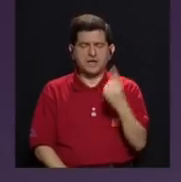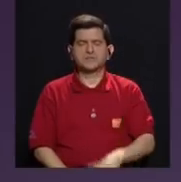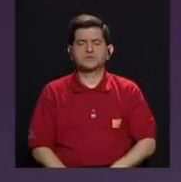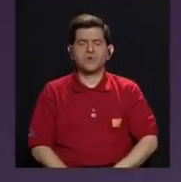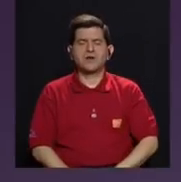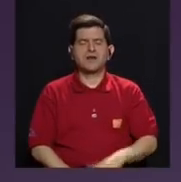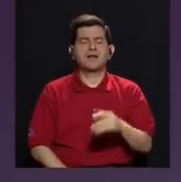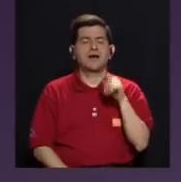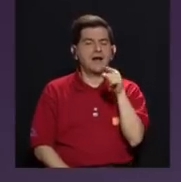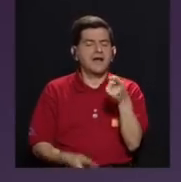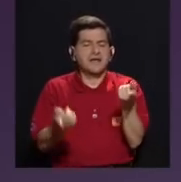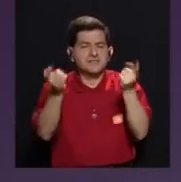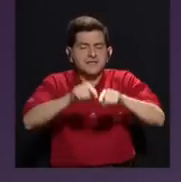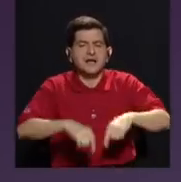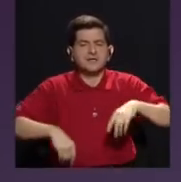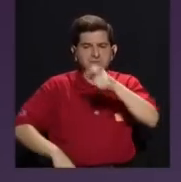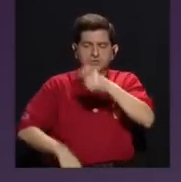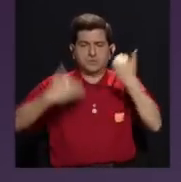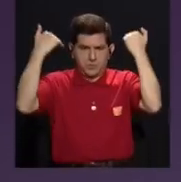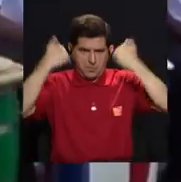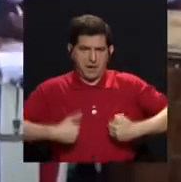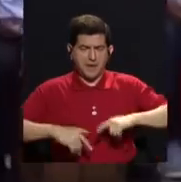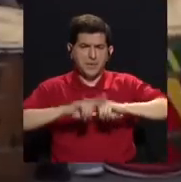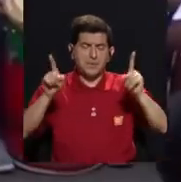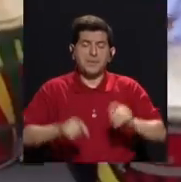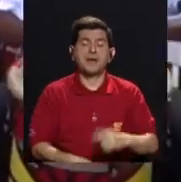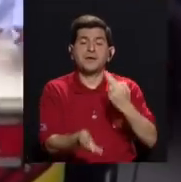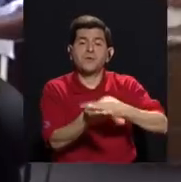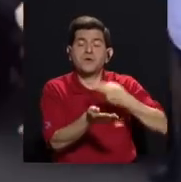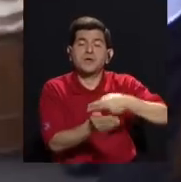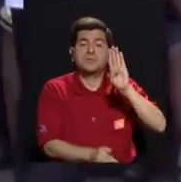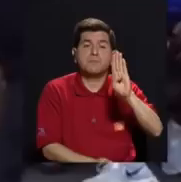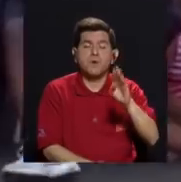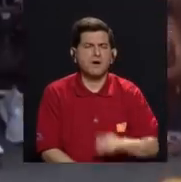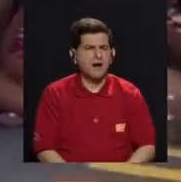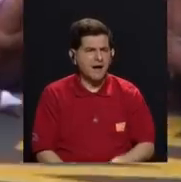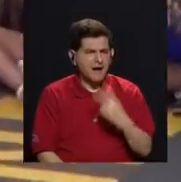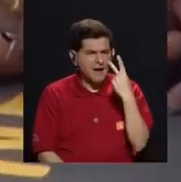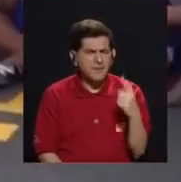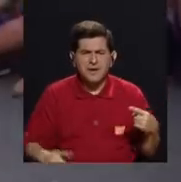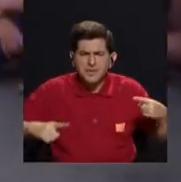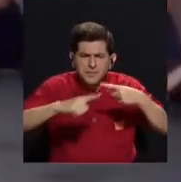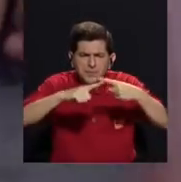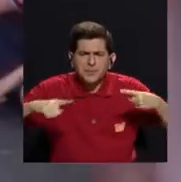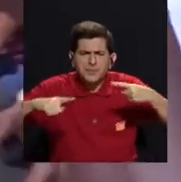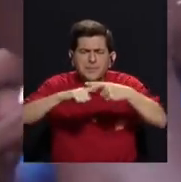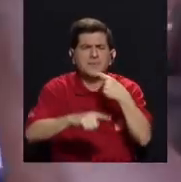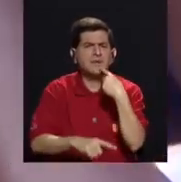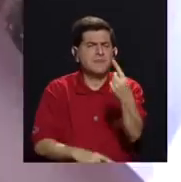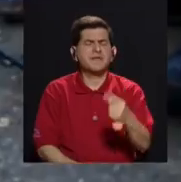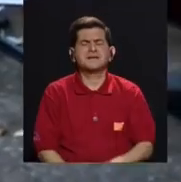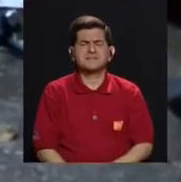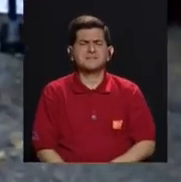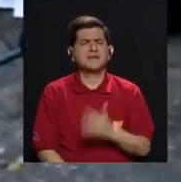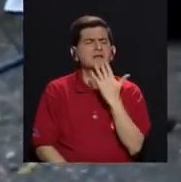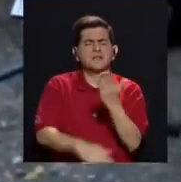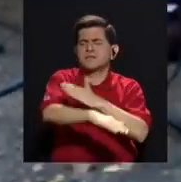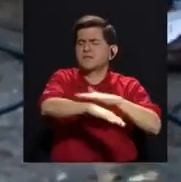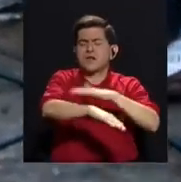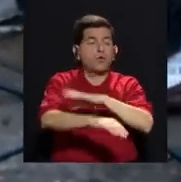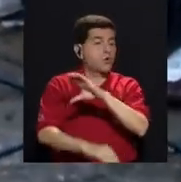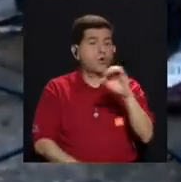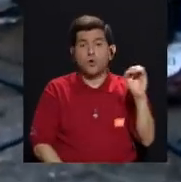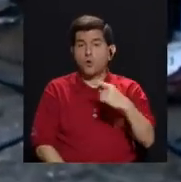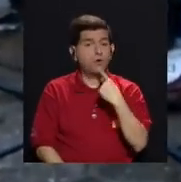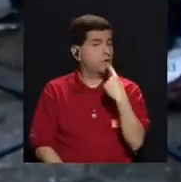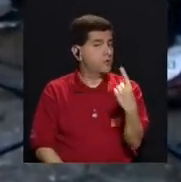pero el escenario de la bomba me permite a mí mirar cuáles son las intersecciones qué es lo que se dice sobre la raza o lo que no se dice